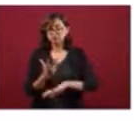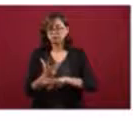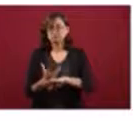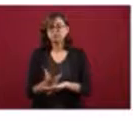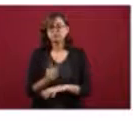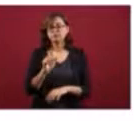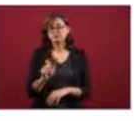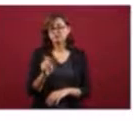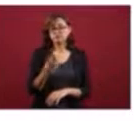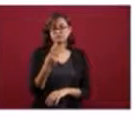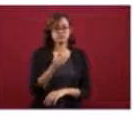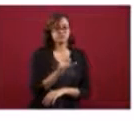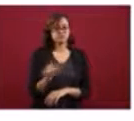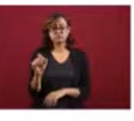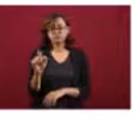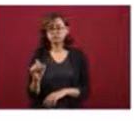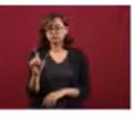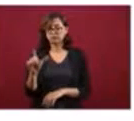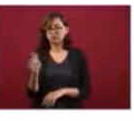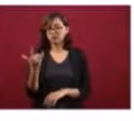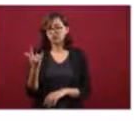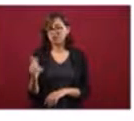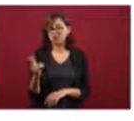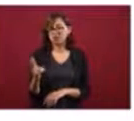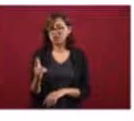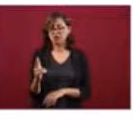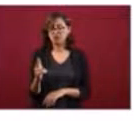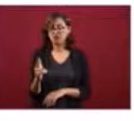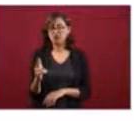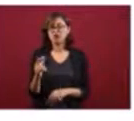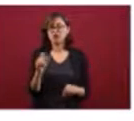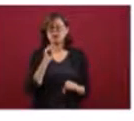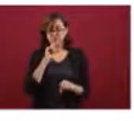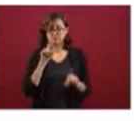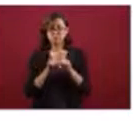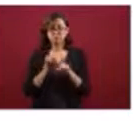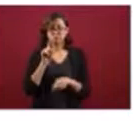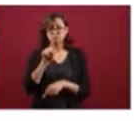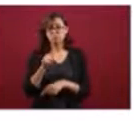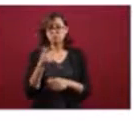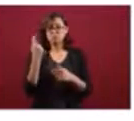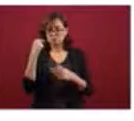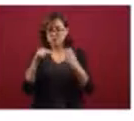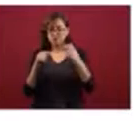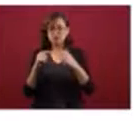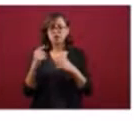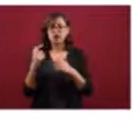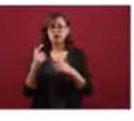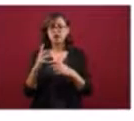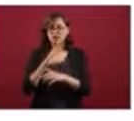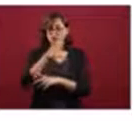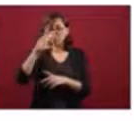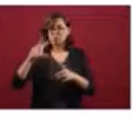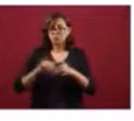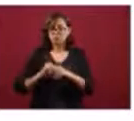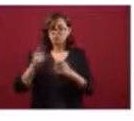del 24 al 27 de julio se reunieron en Boeing City para la apertura e inspección de los actuadores lineales.